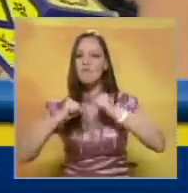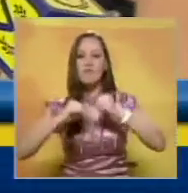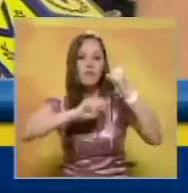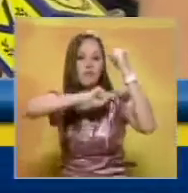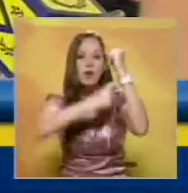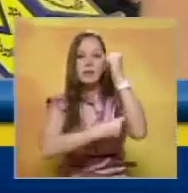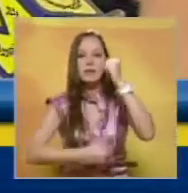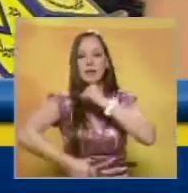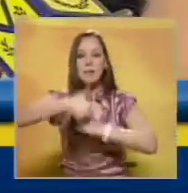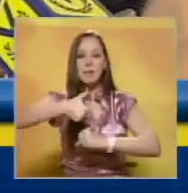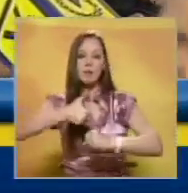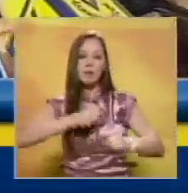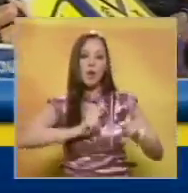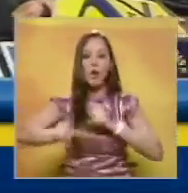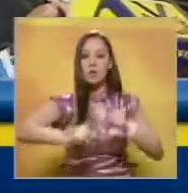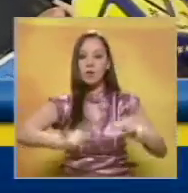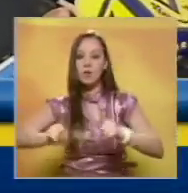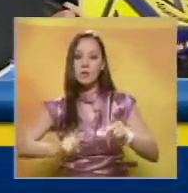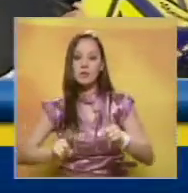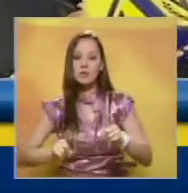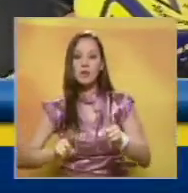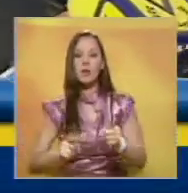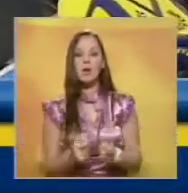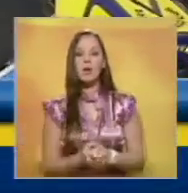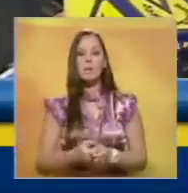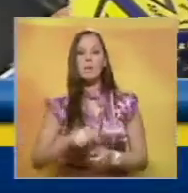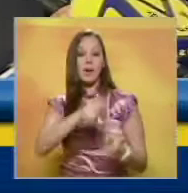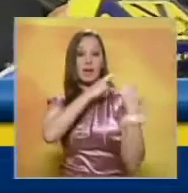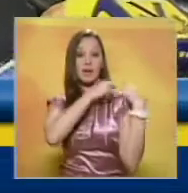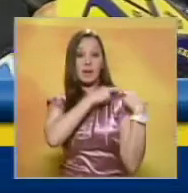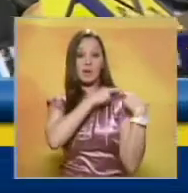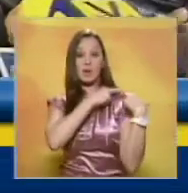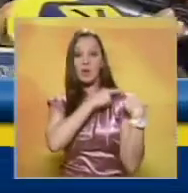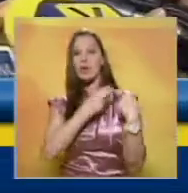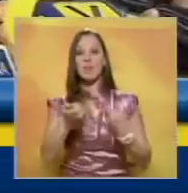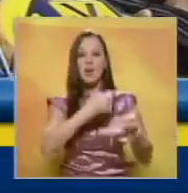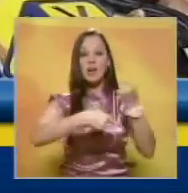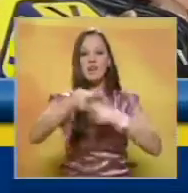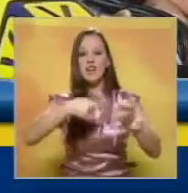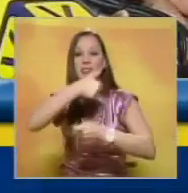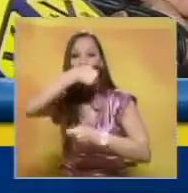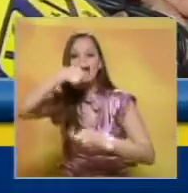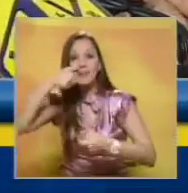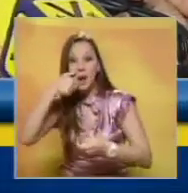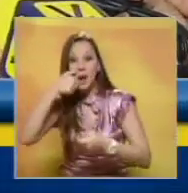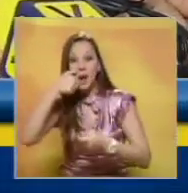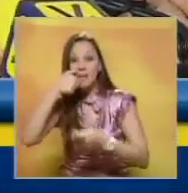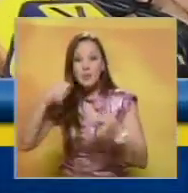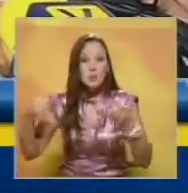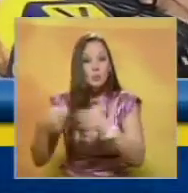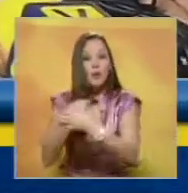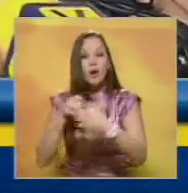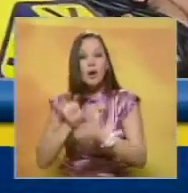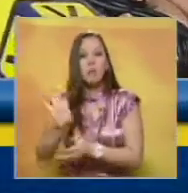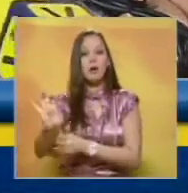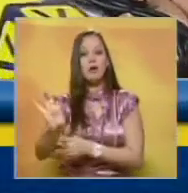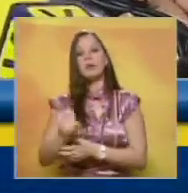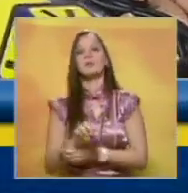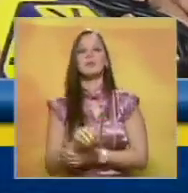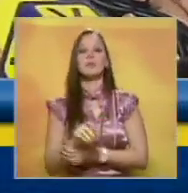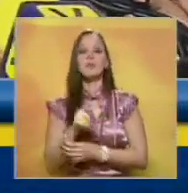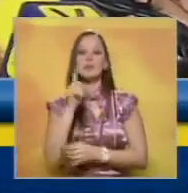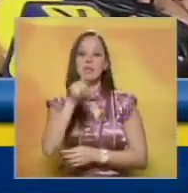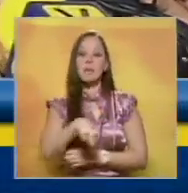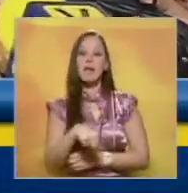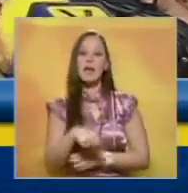coordinación entre los consejos que se encargan de tratar el tráfico de las drogas con los consejos que trabajan en UNASUR el tema de la